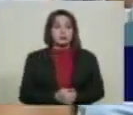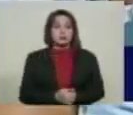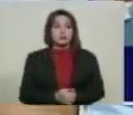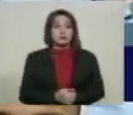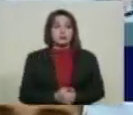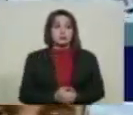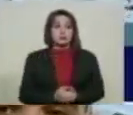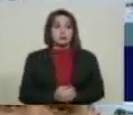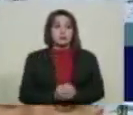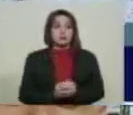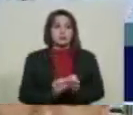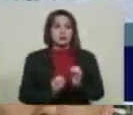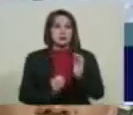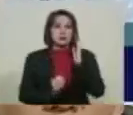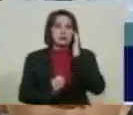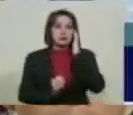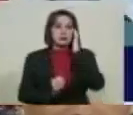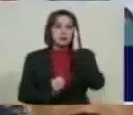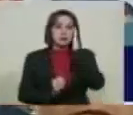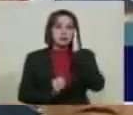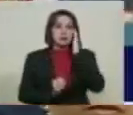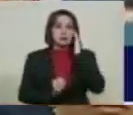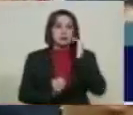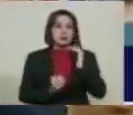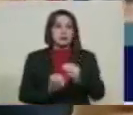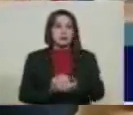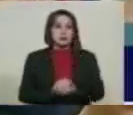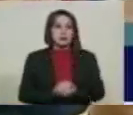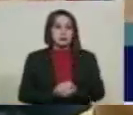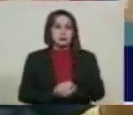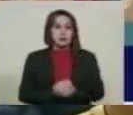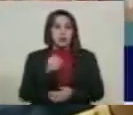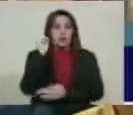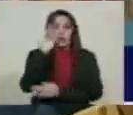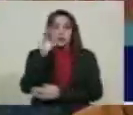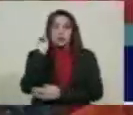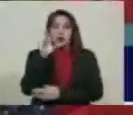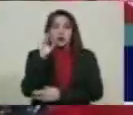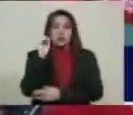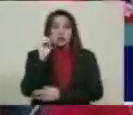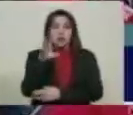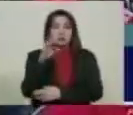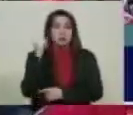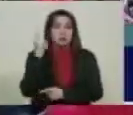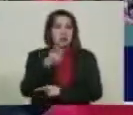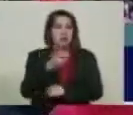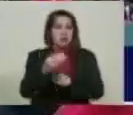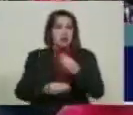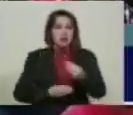En los meses que están por venir. Y este Congreso debe preparar